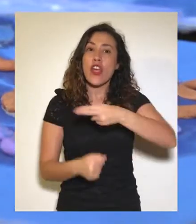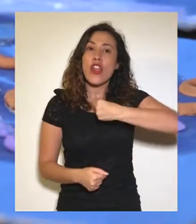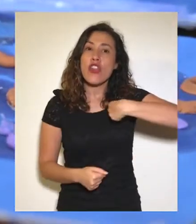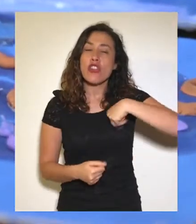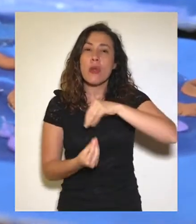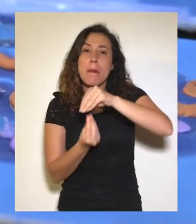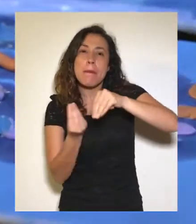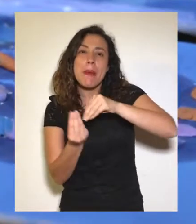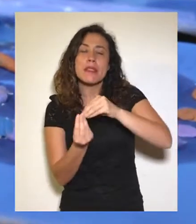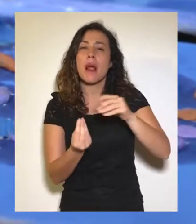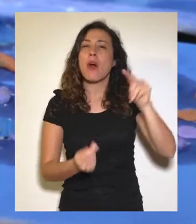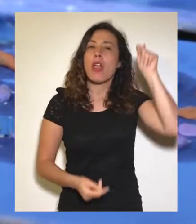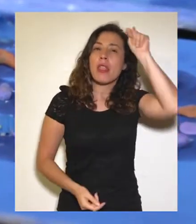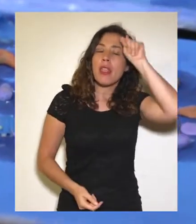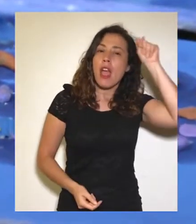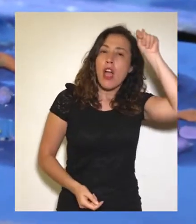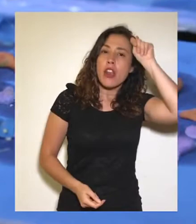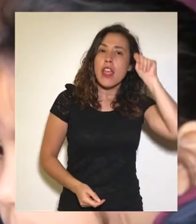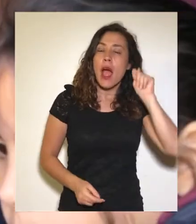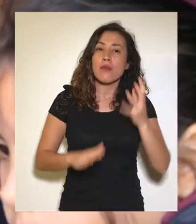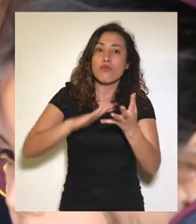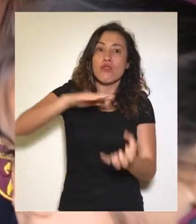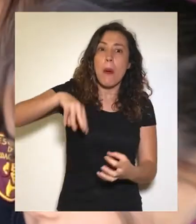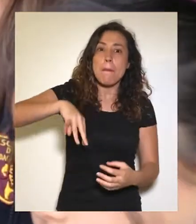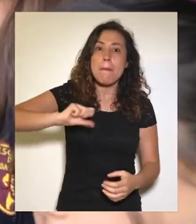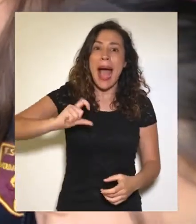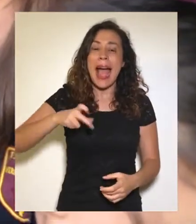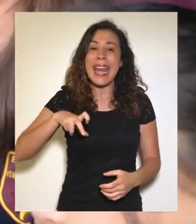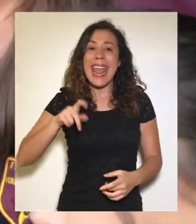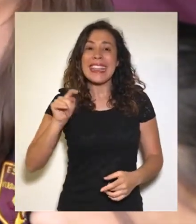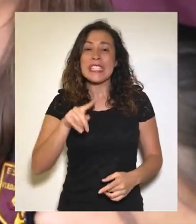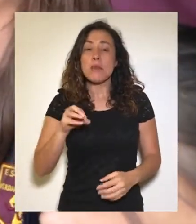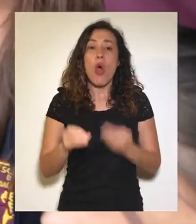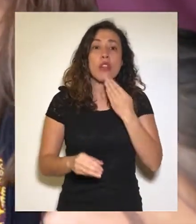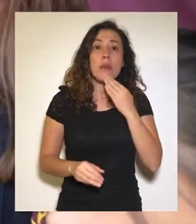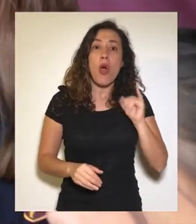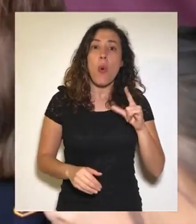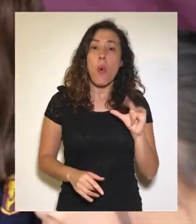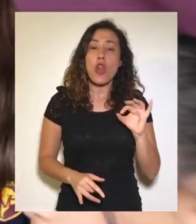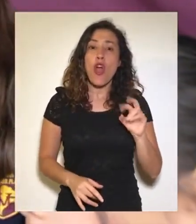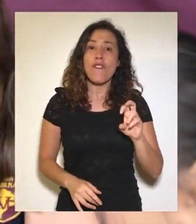igual es entretenido. Nosotros mezclamos las teorías del magnetismo y la de Julio Verne